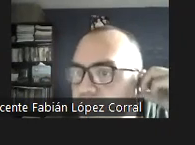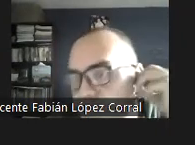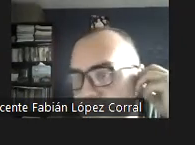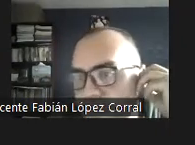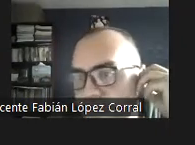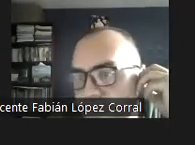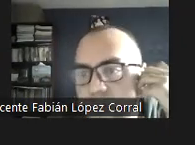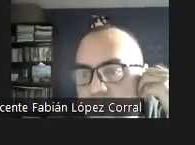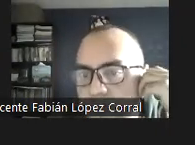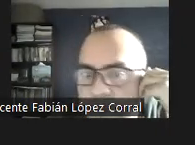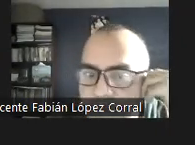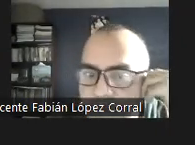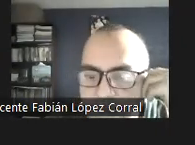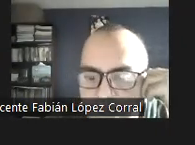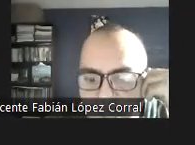desiertos